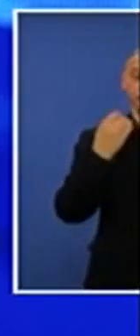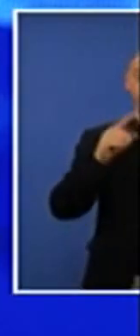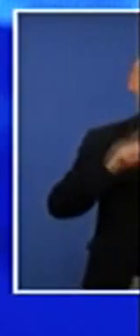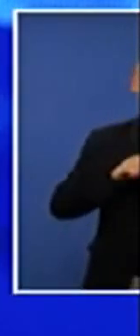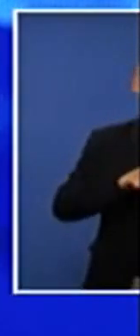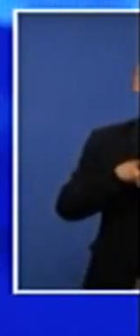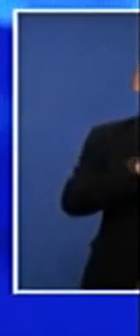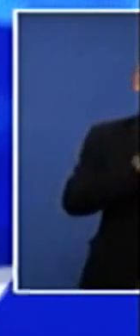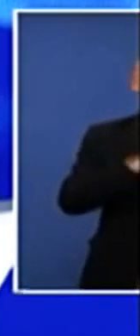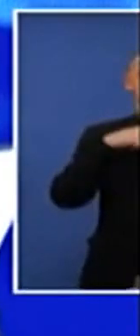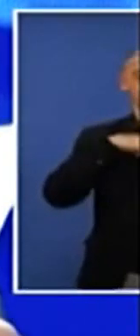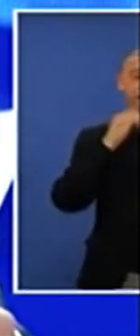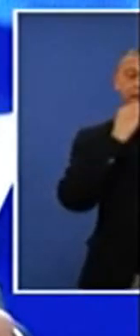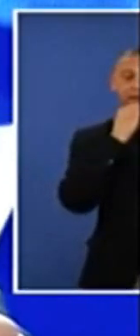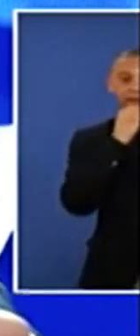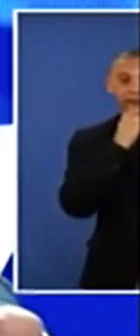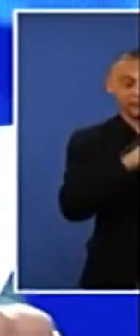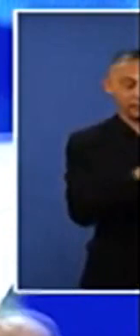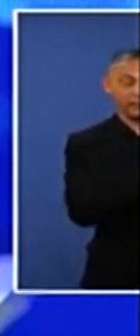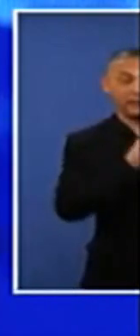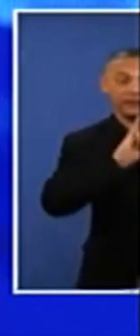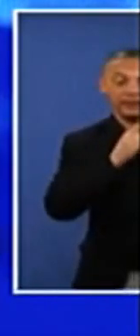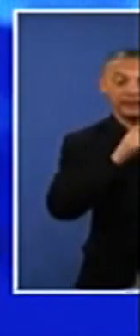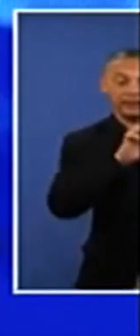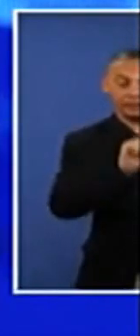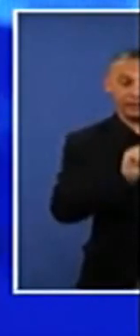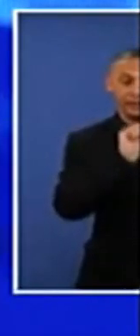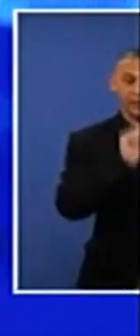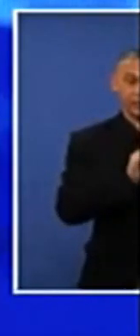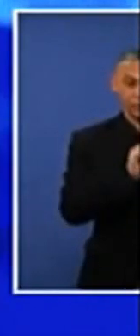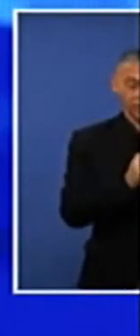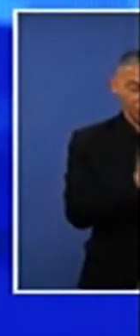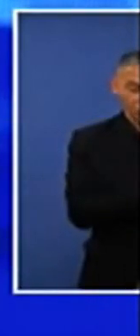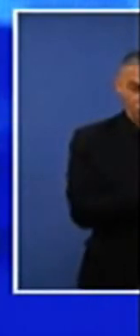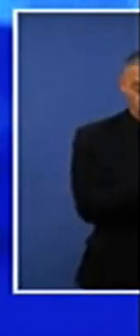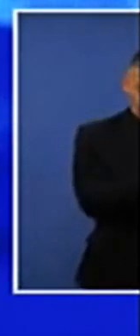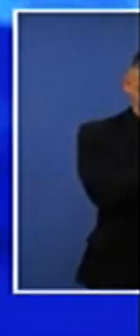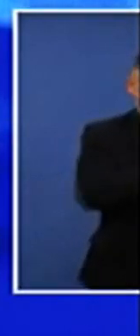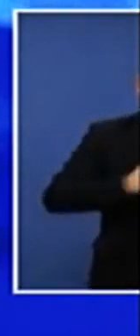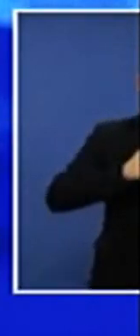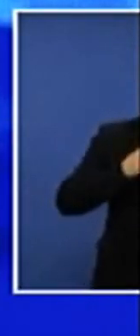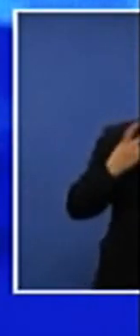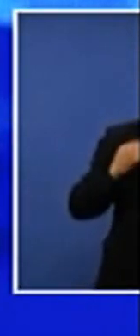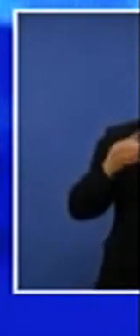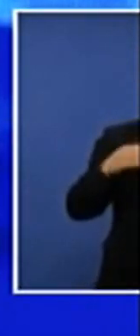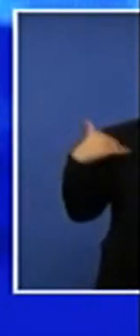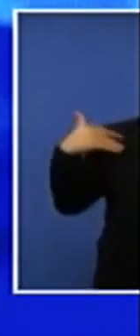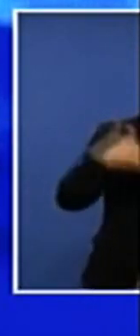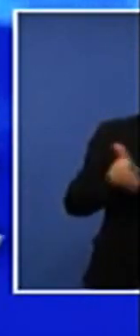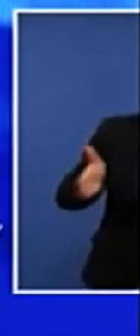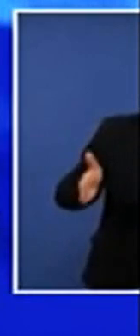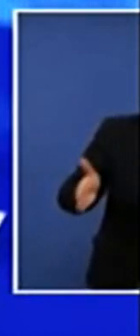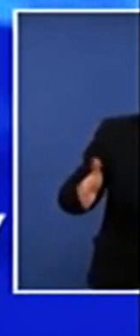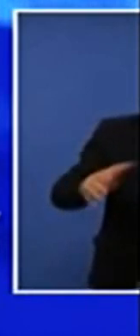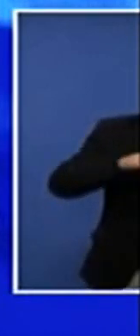La discordia fue generada por unas declaraciones de Bolsonaro en un debate con otros candidatos presidenciales realizado el domingo, en el